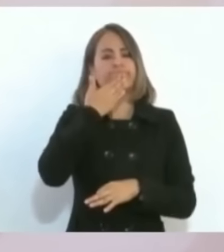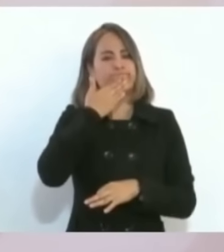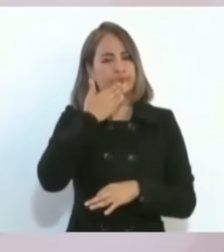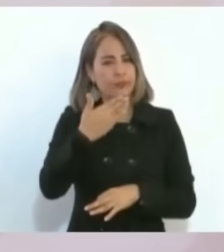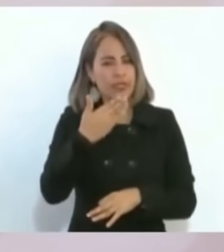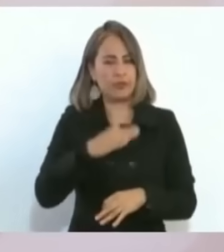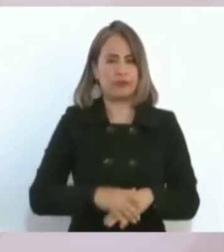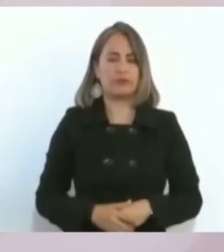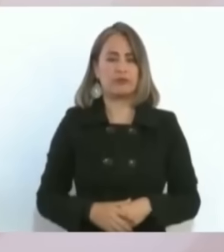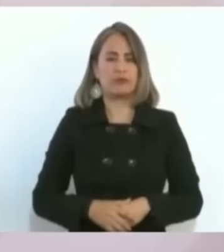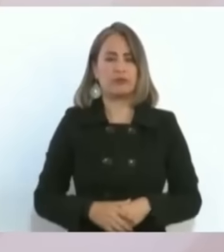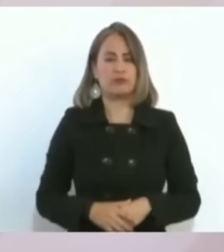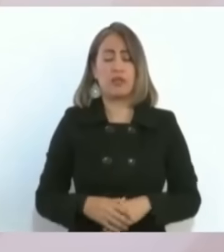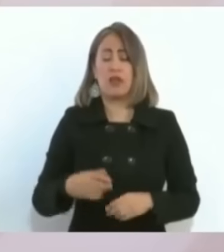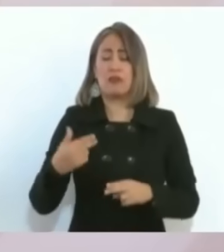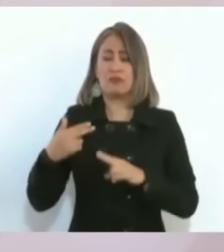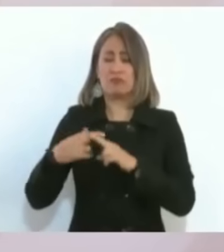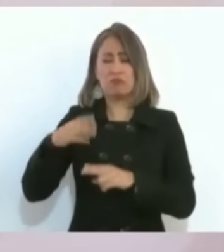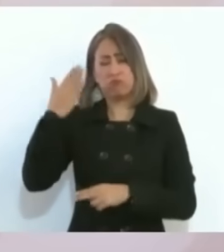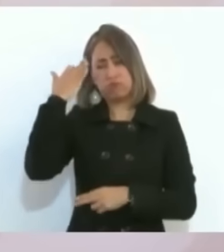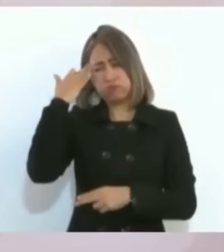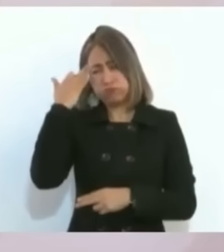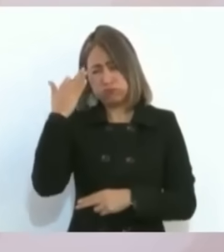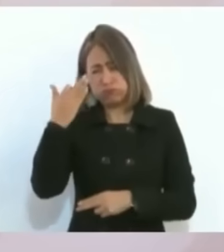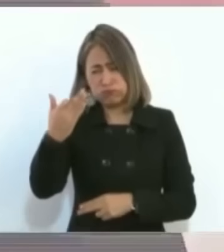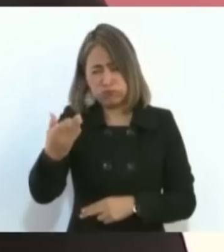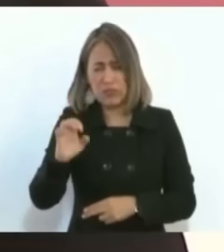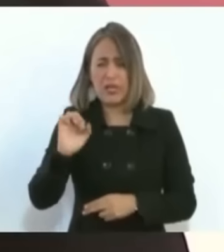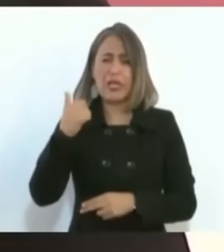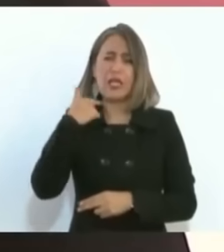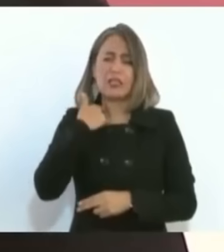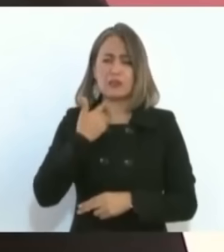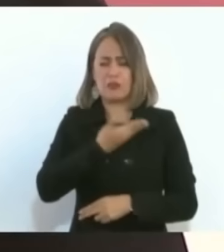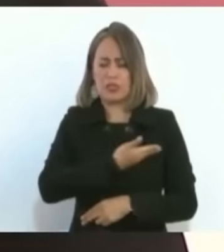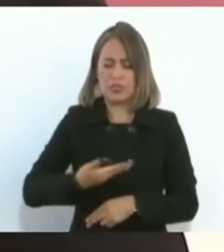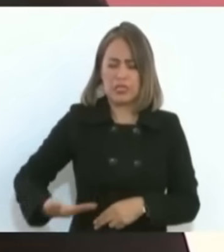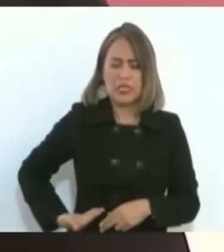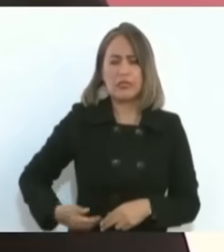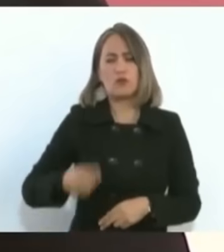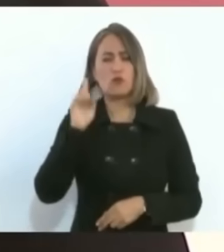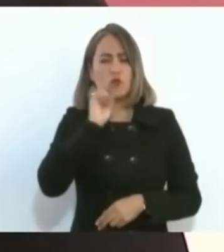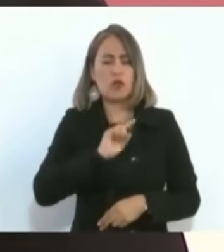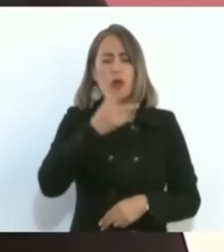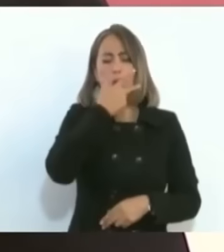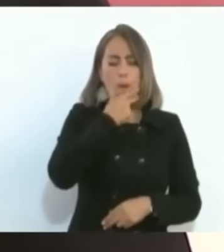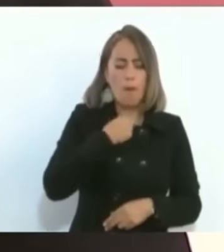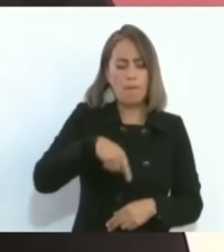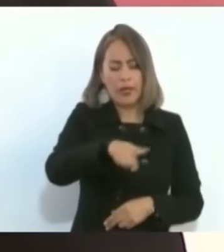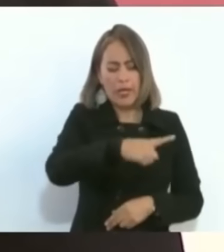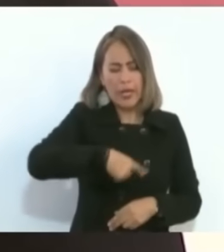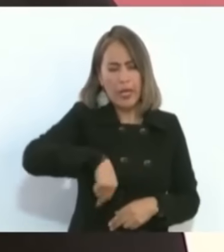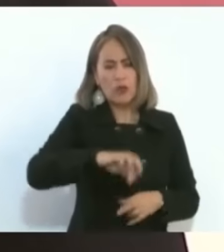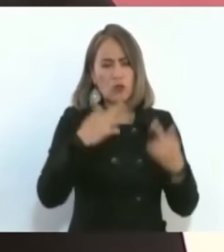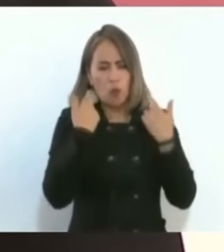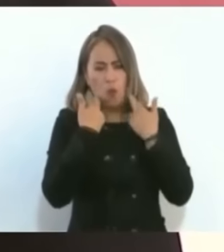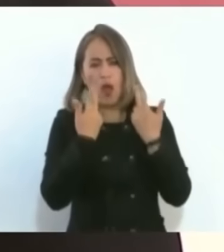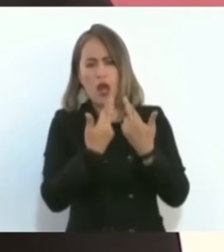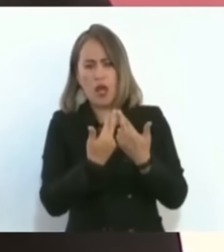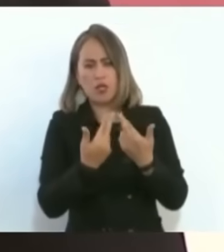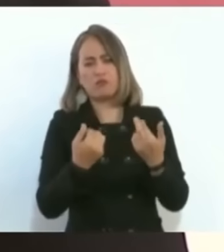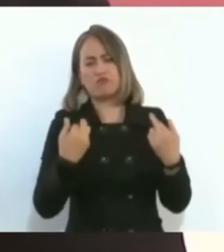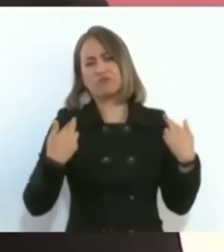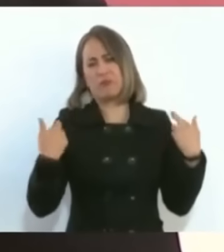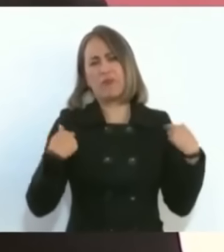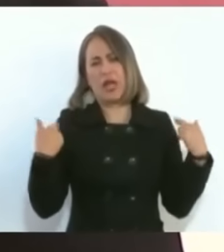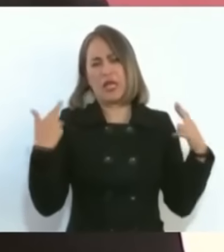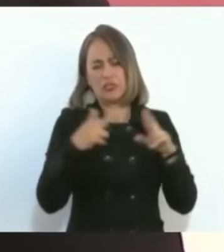se ofendió mucho en los gobiernos anteriores a maestra y a maestro. Si estaba mal la educación, le echaban